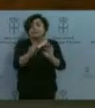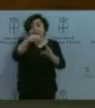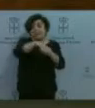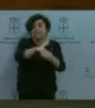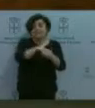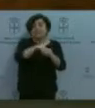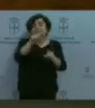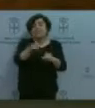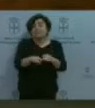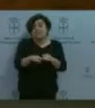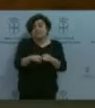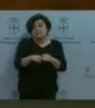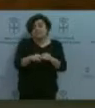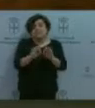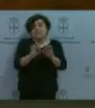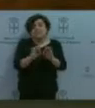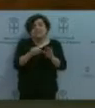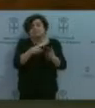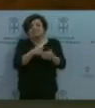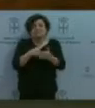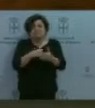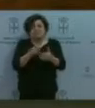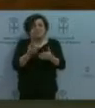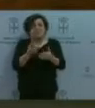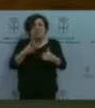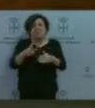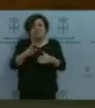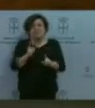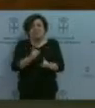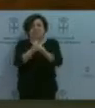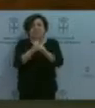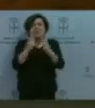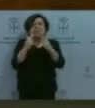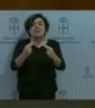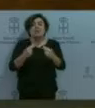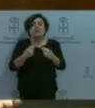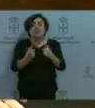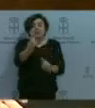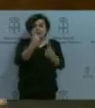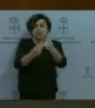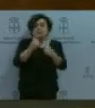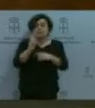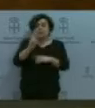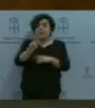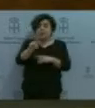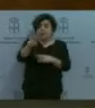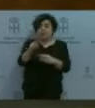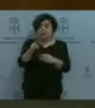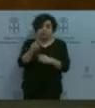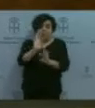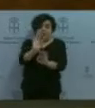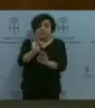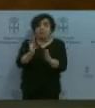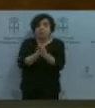derecho de algunos diputados, porque yo veo aquí delante a mi compañero Álvaro Queipo y le puedo asegurar, señor Palacios,